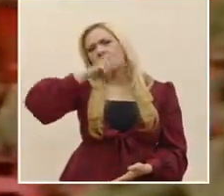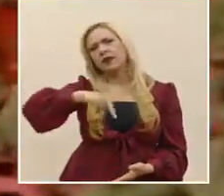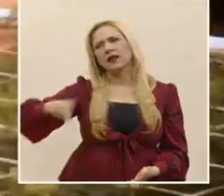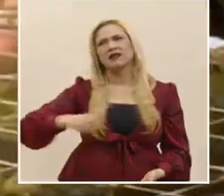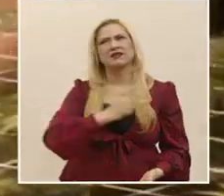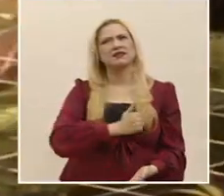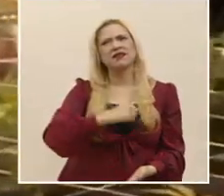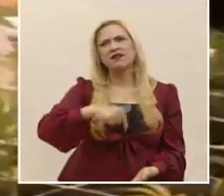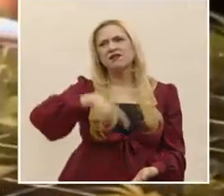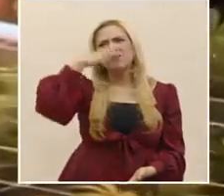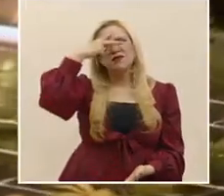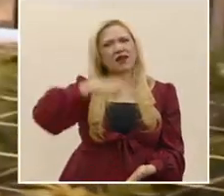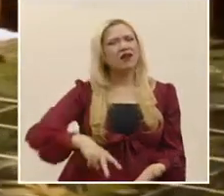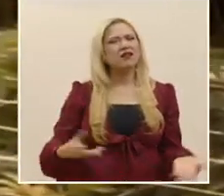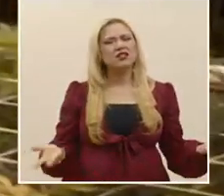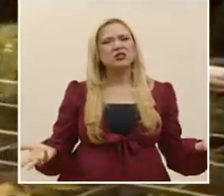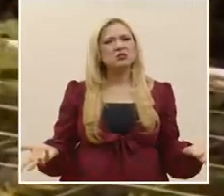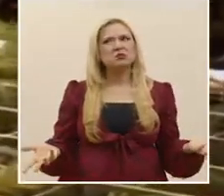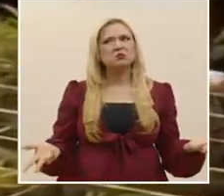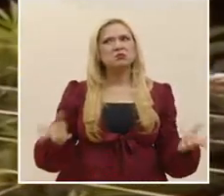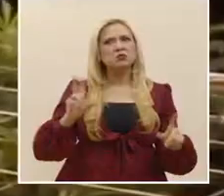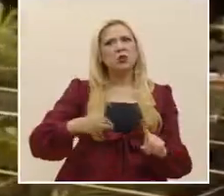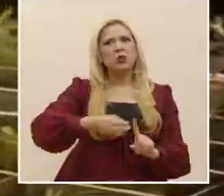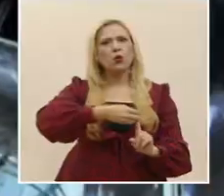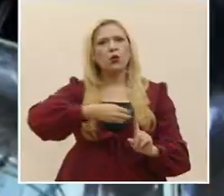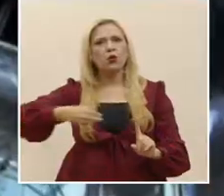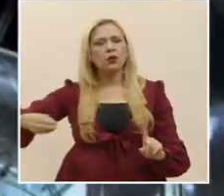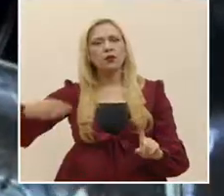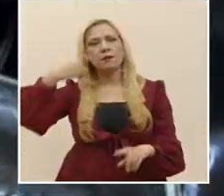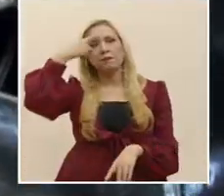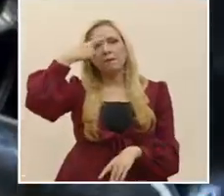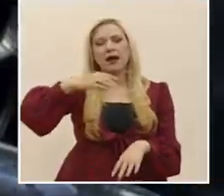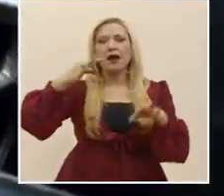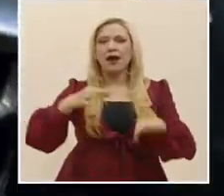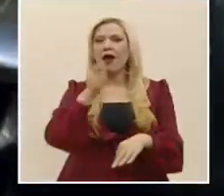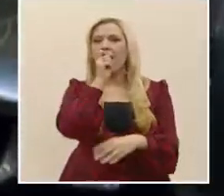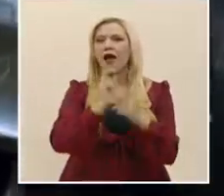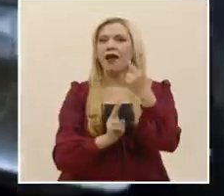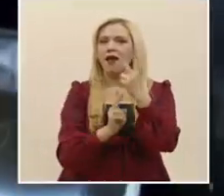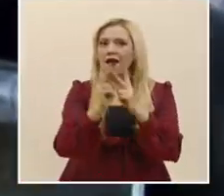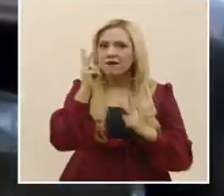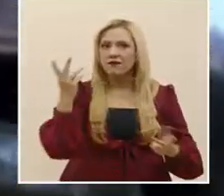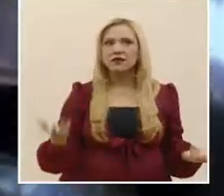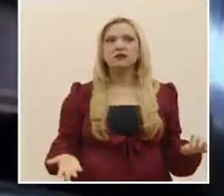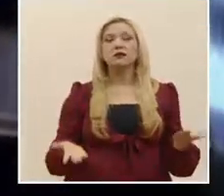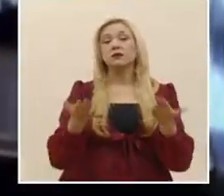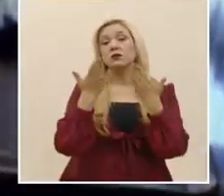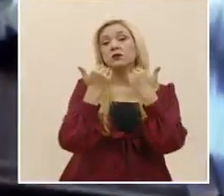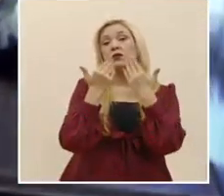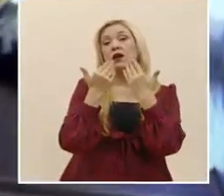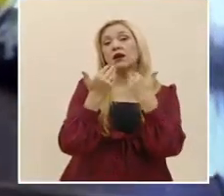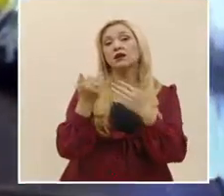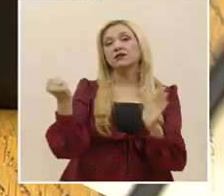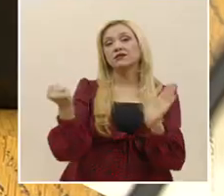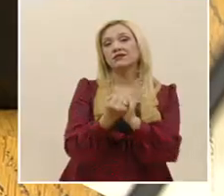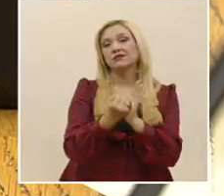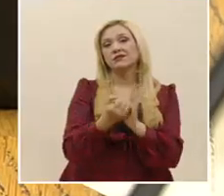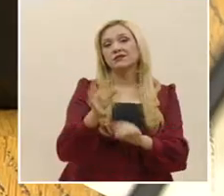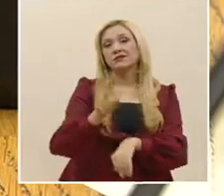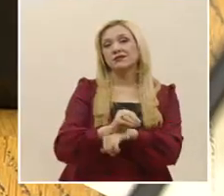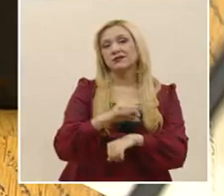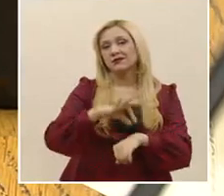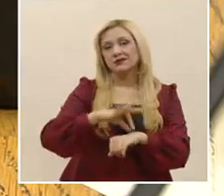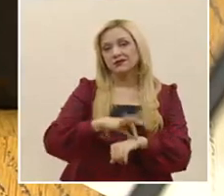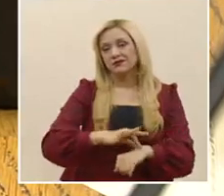que en México exista un mercado no regulado de productos derivados del cannabis que no cuentan con registro sanitario. A